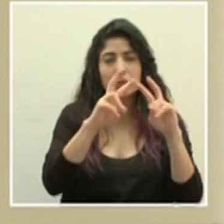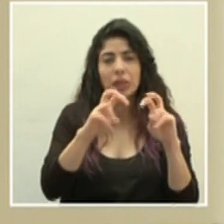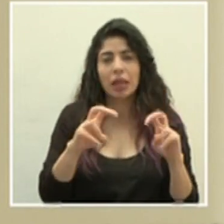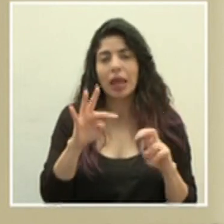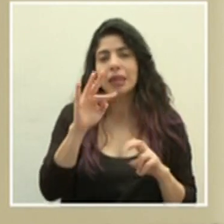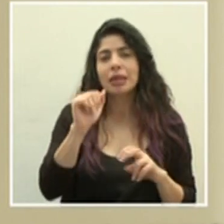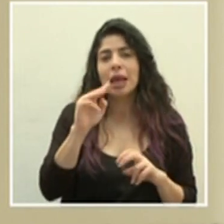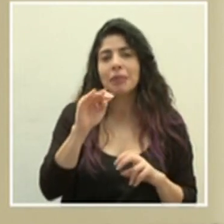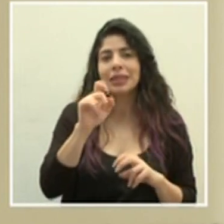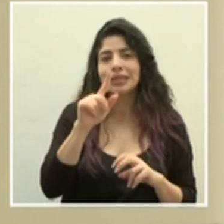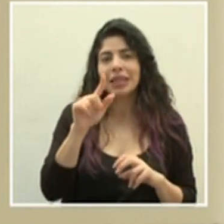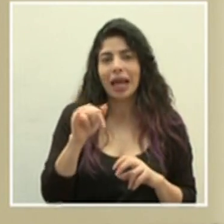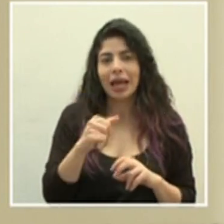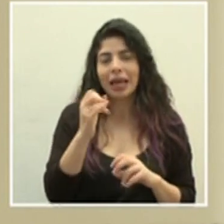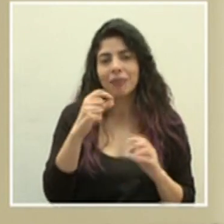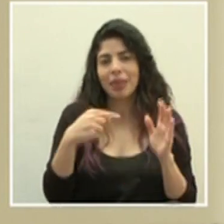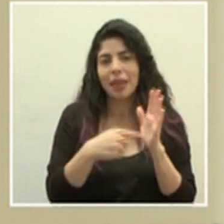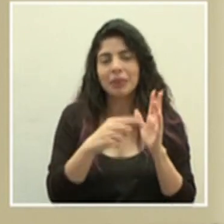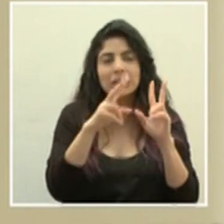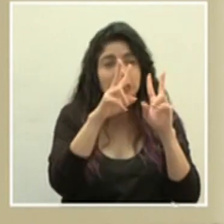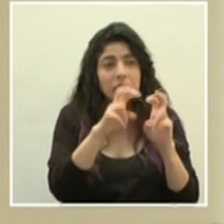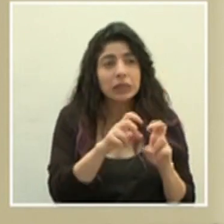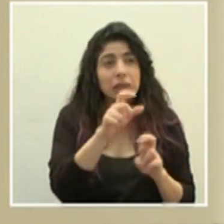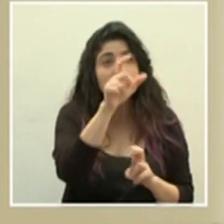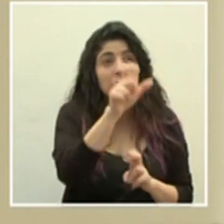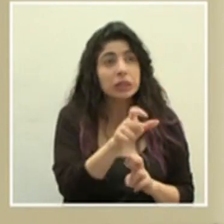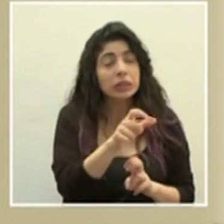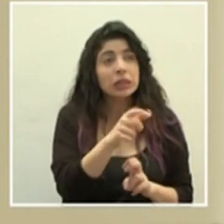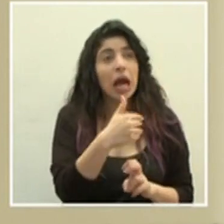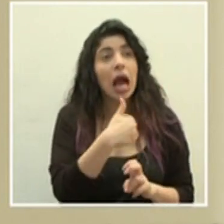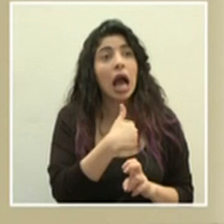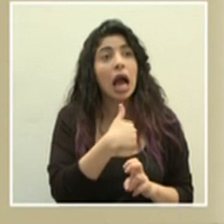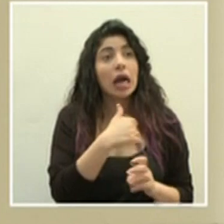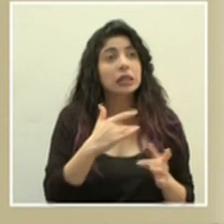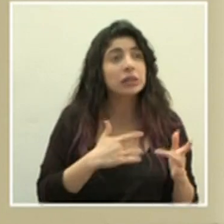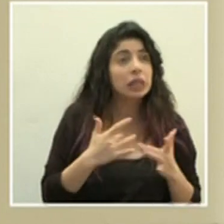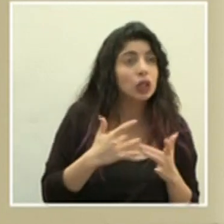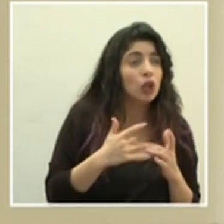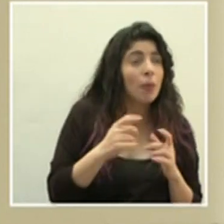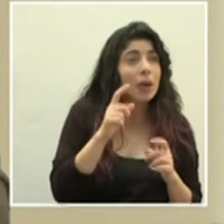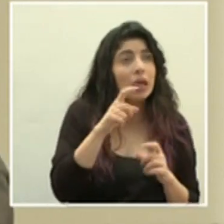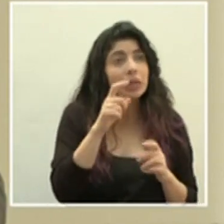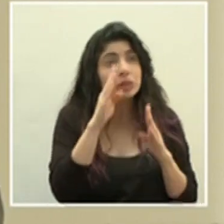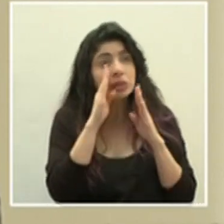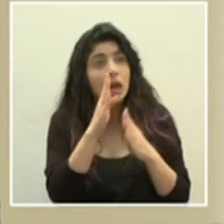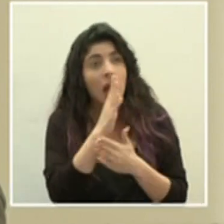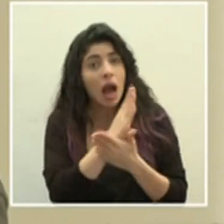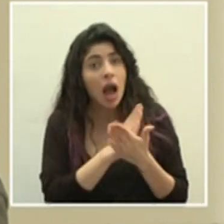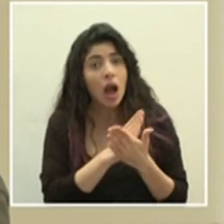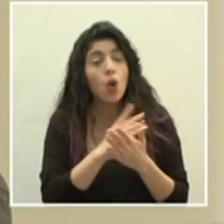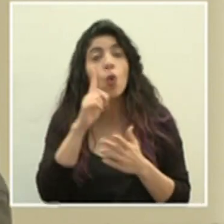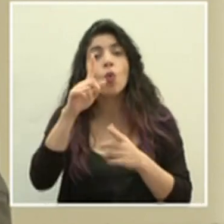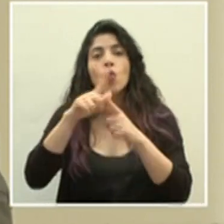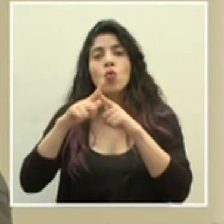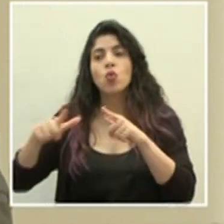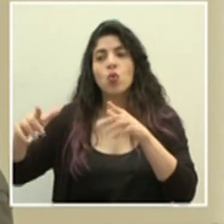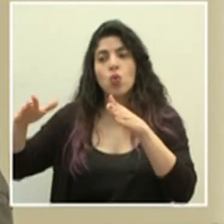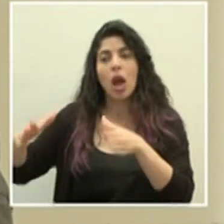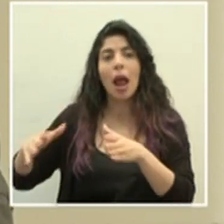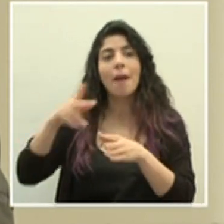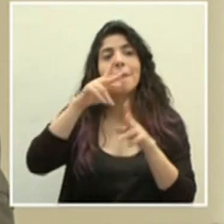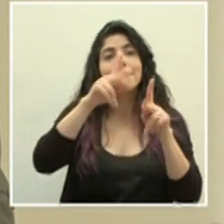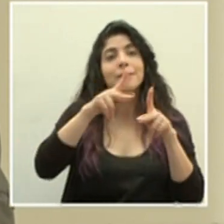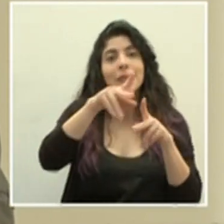inicialmente para determinar si las personas vienen con síntomas o si requieren algún tipo de atención, una zona donde las personas van